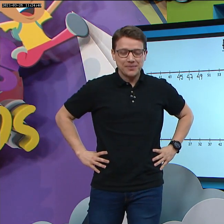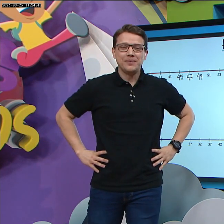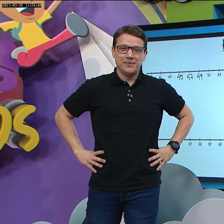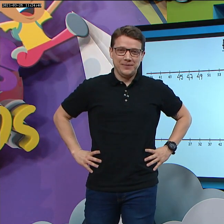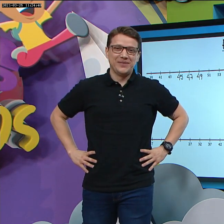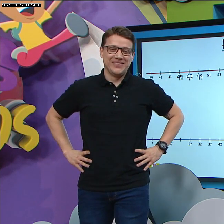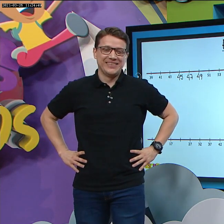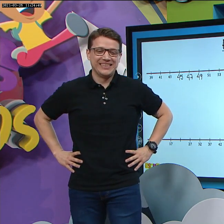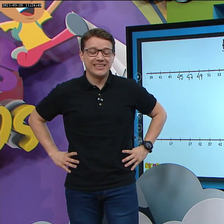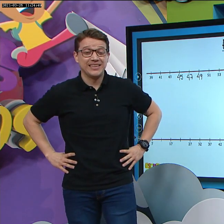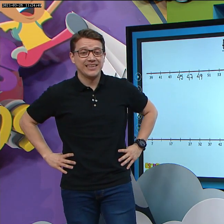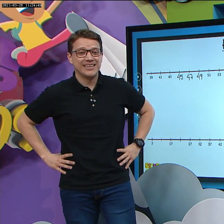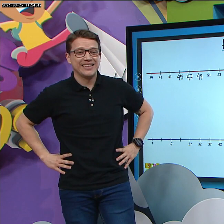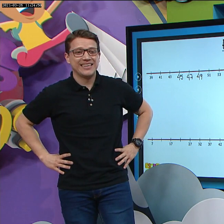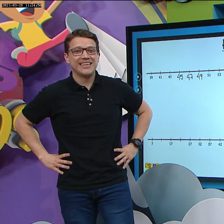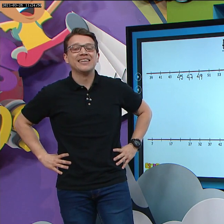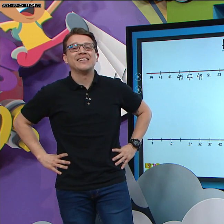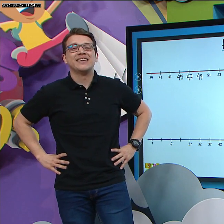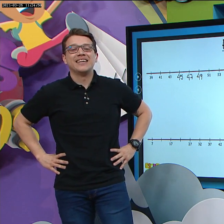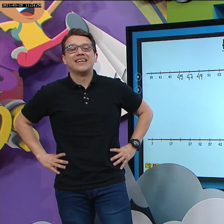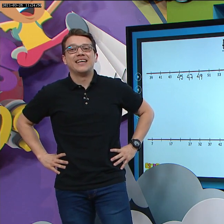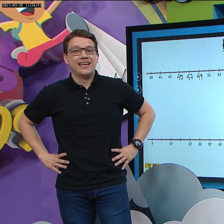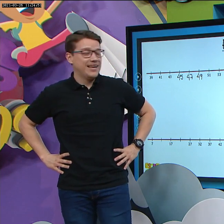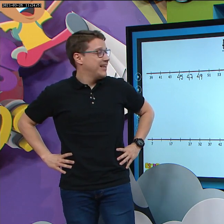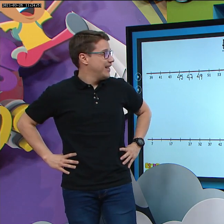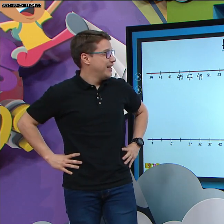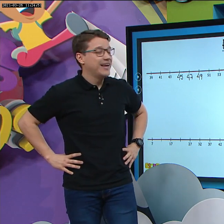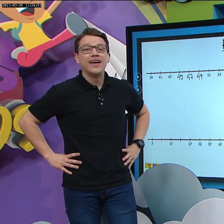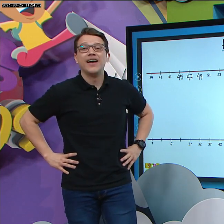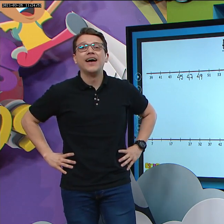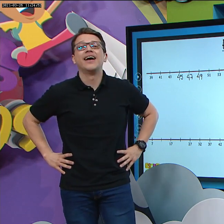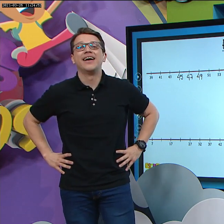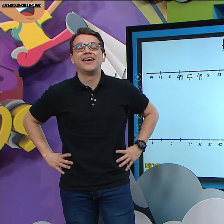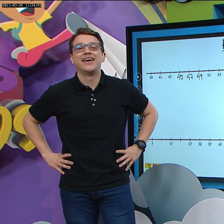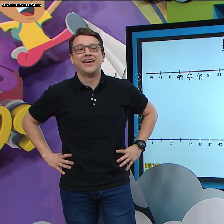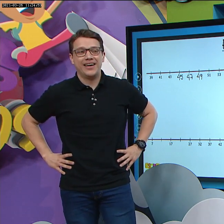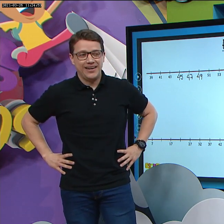abrazo. Saludo a mi profesora